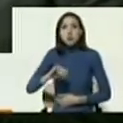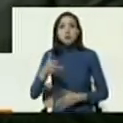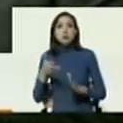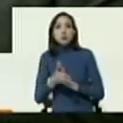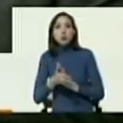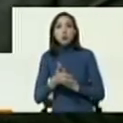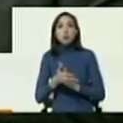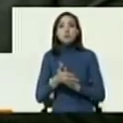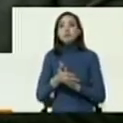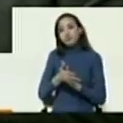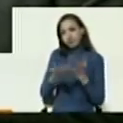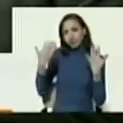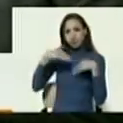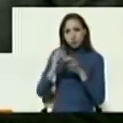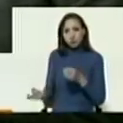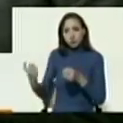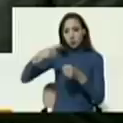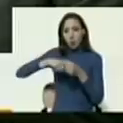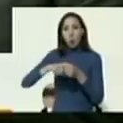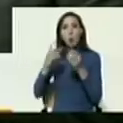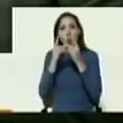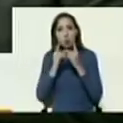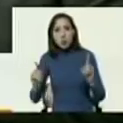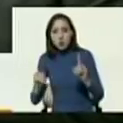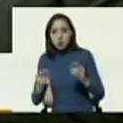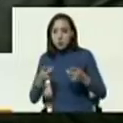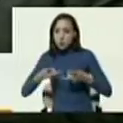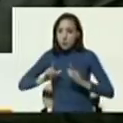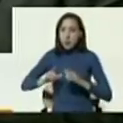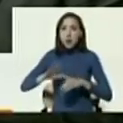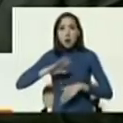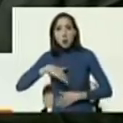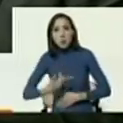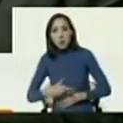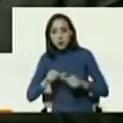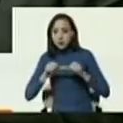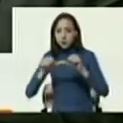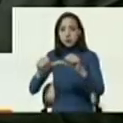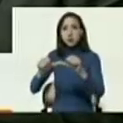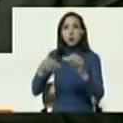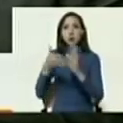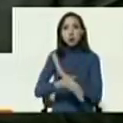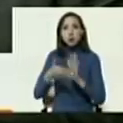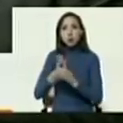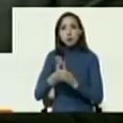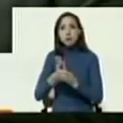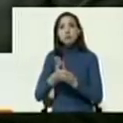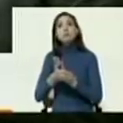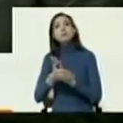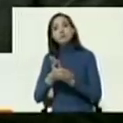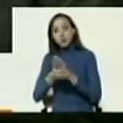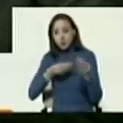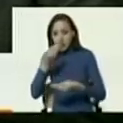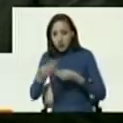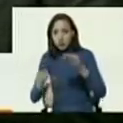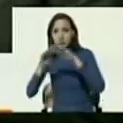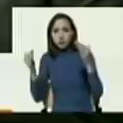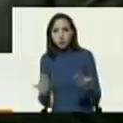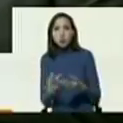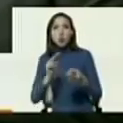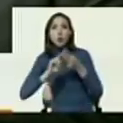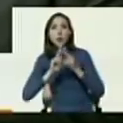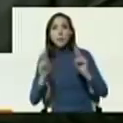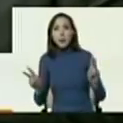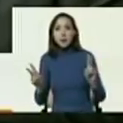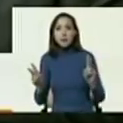multilateralismo inclusivo y democrático que nos permita avanzar plena y efectivamente en la consecución de un mundo de paz, de un mundo